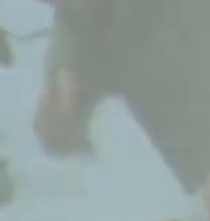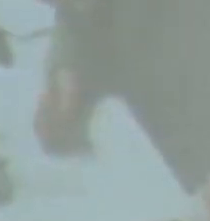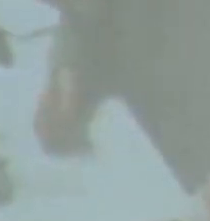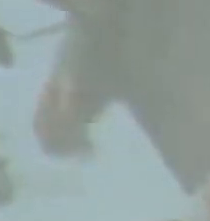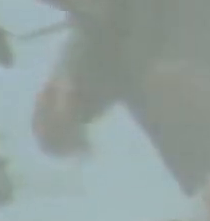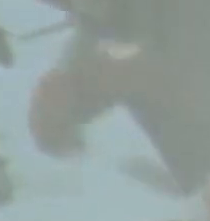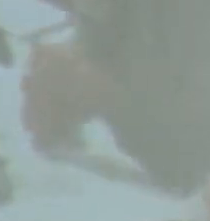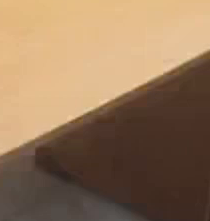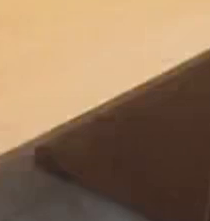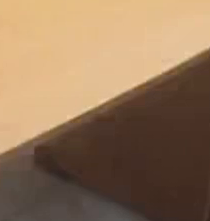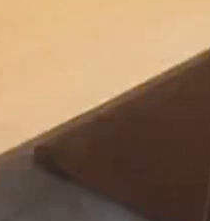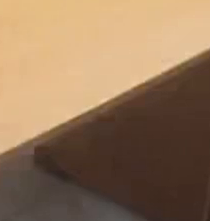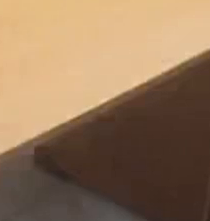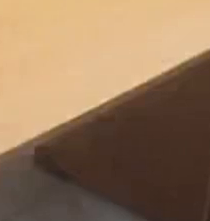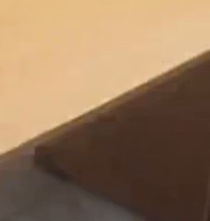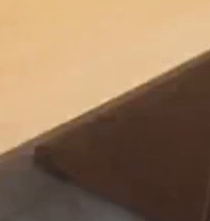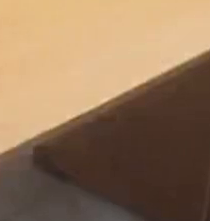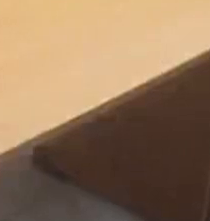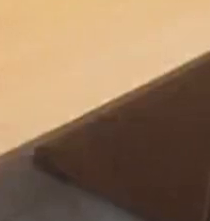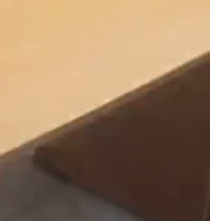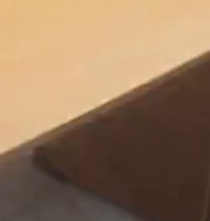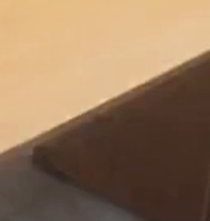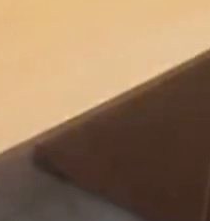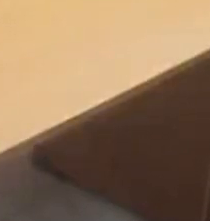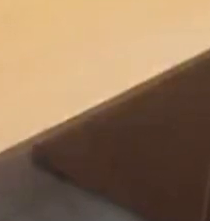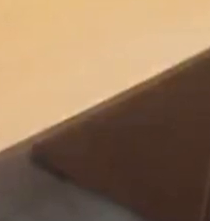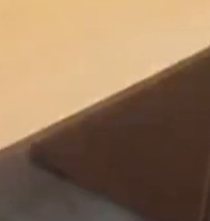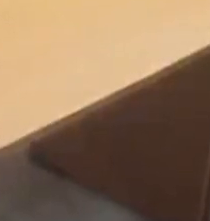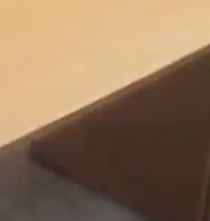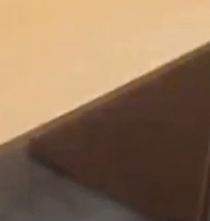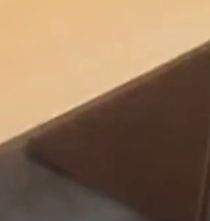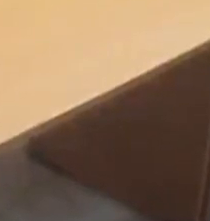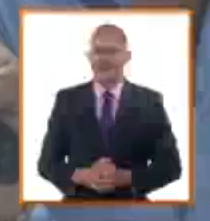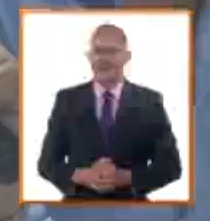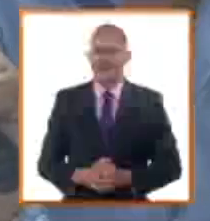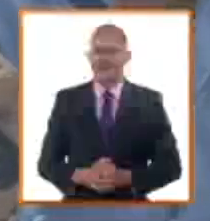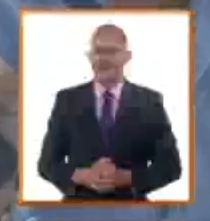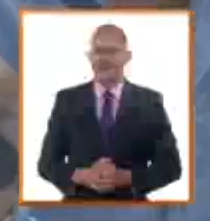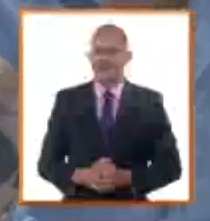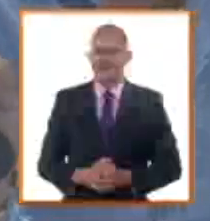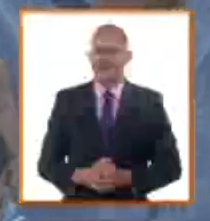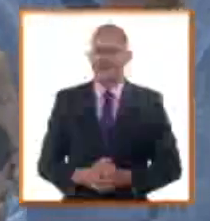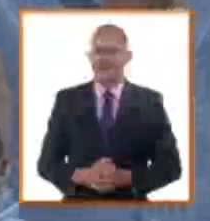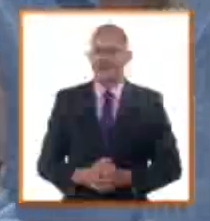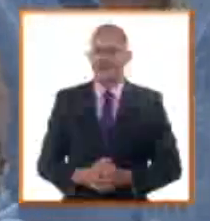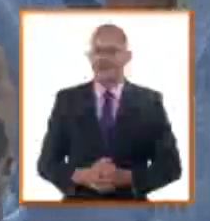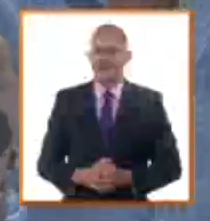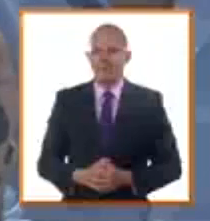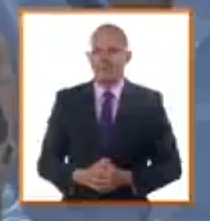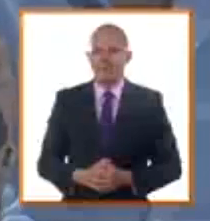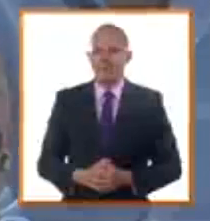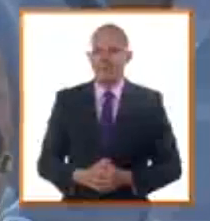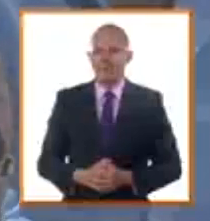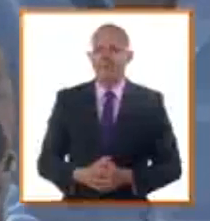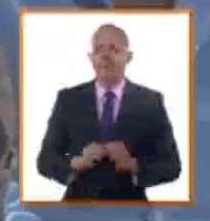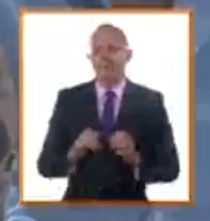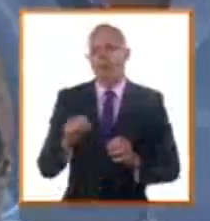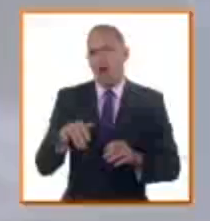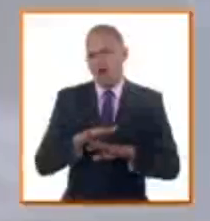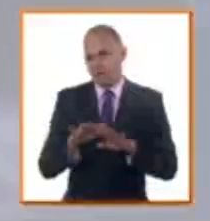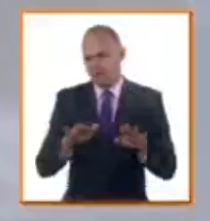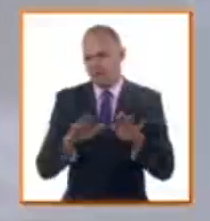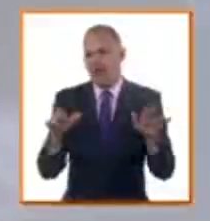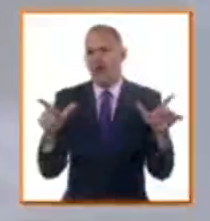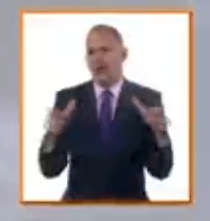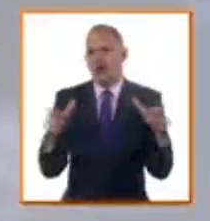de Granma severamente afectada por intensas lluvias. En intercambio con integrantes del Grupo Temporal de Trabajo Provincial y mediante videoconferencia